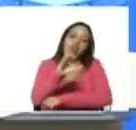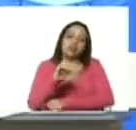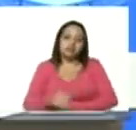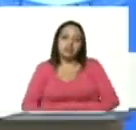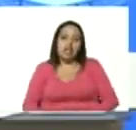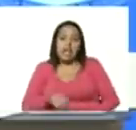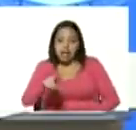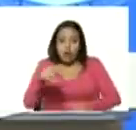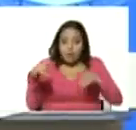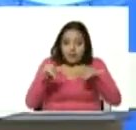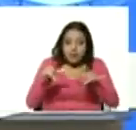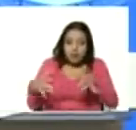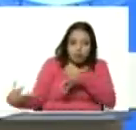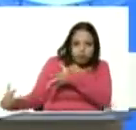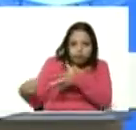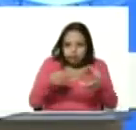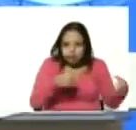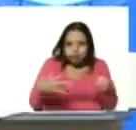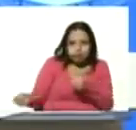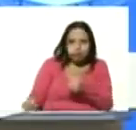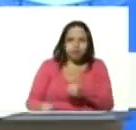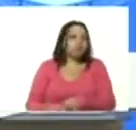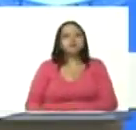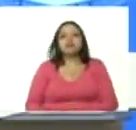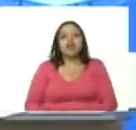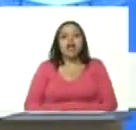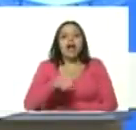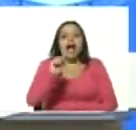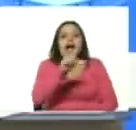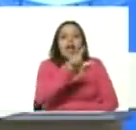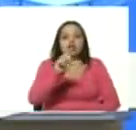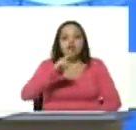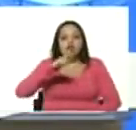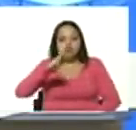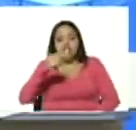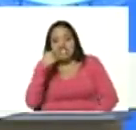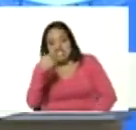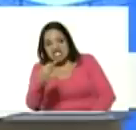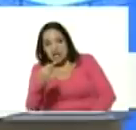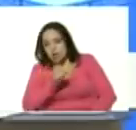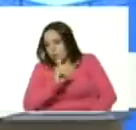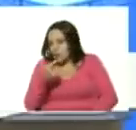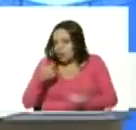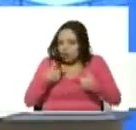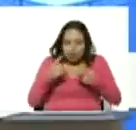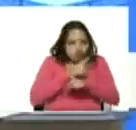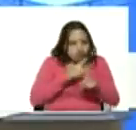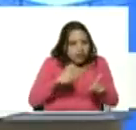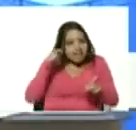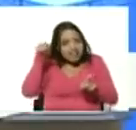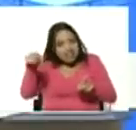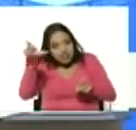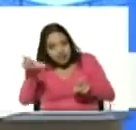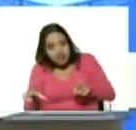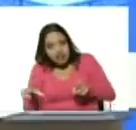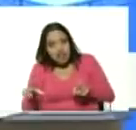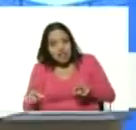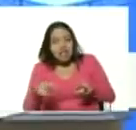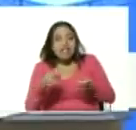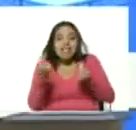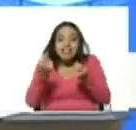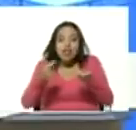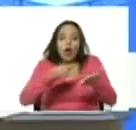está como planche chino, te digo, porque Ramos Alup dice, lo dice Ramos Alup, no lo digo yo, que la plata se la están